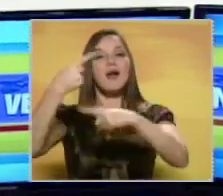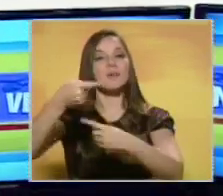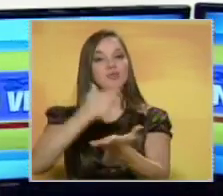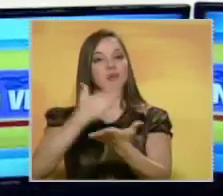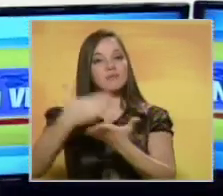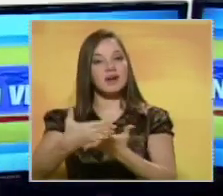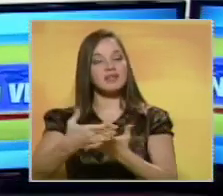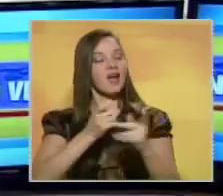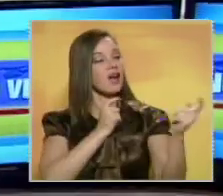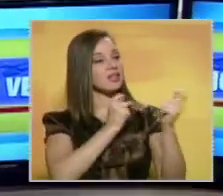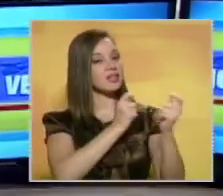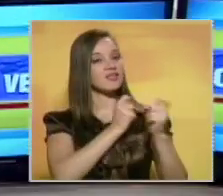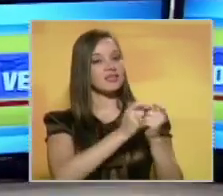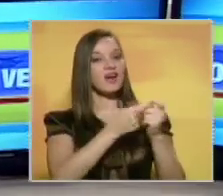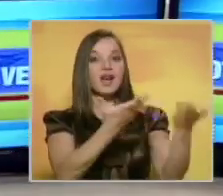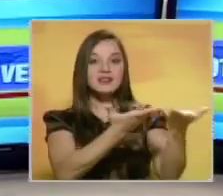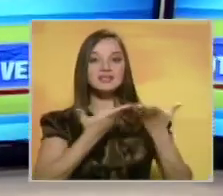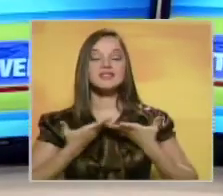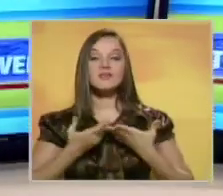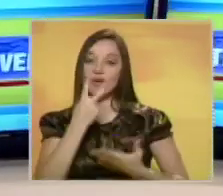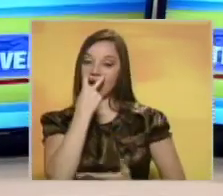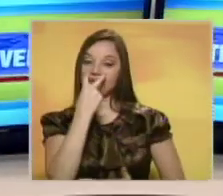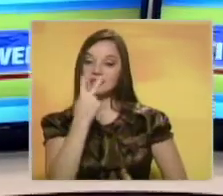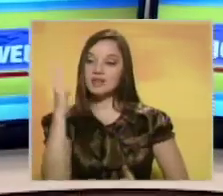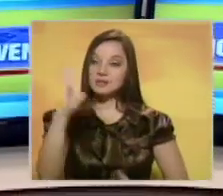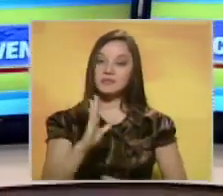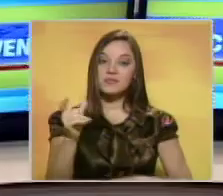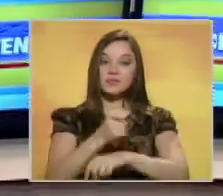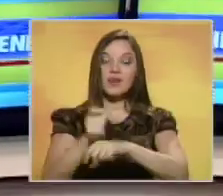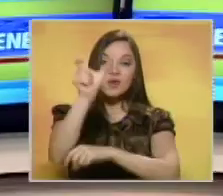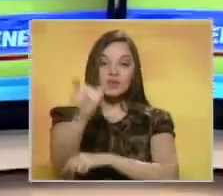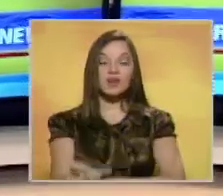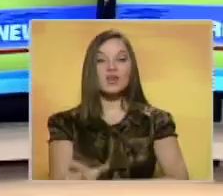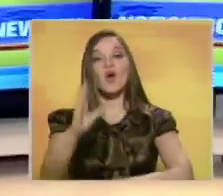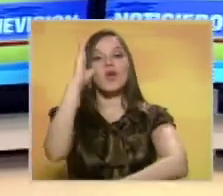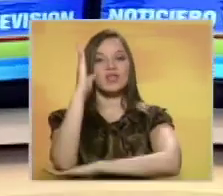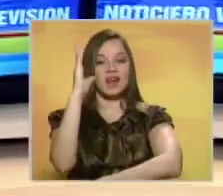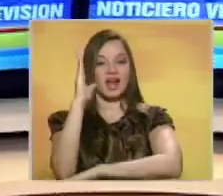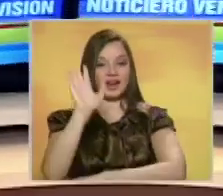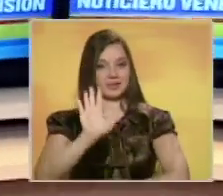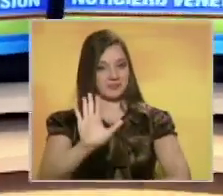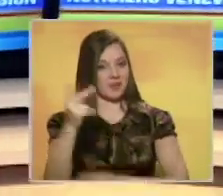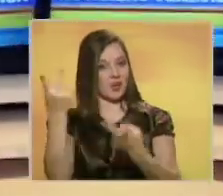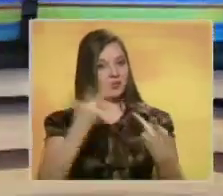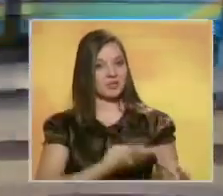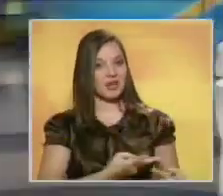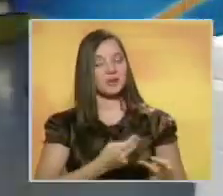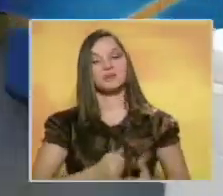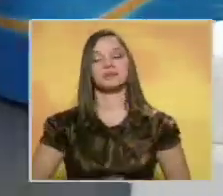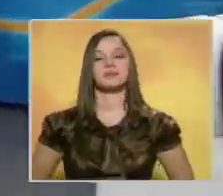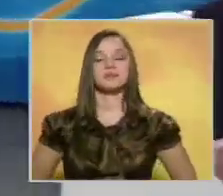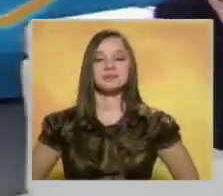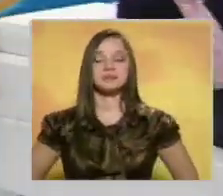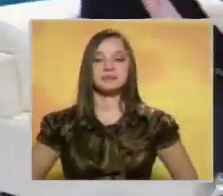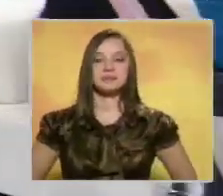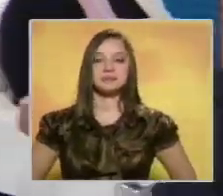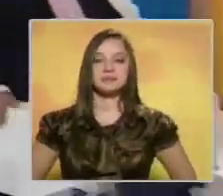parte en Entrevista Venevisión. Recibimos la visita del gobernador del estado Lara, Henry Falcón. Quedan todos invitados.